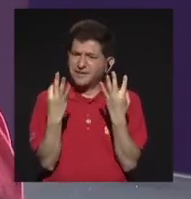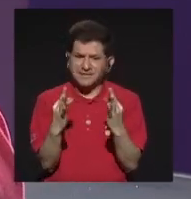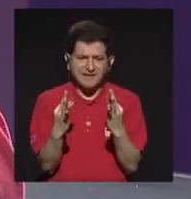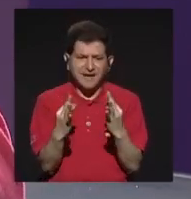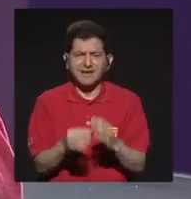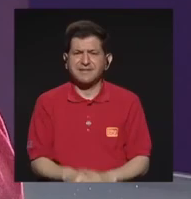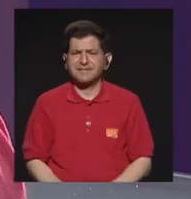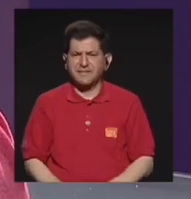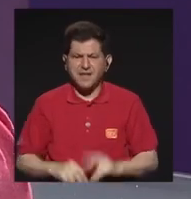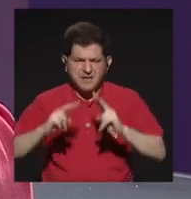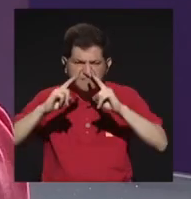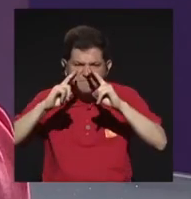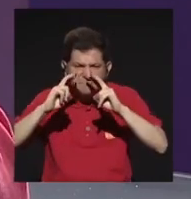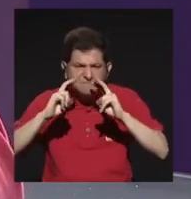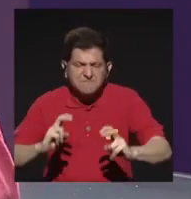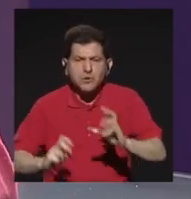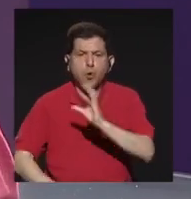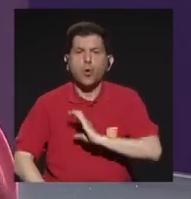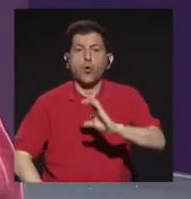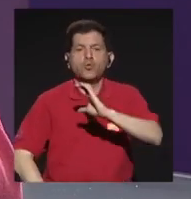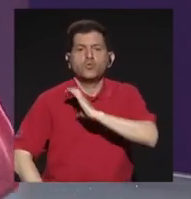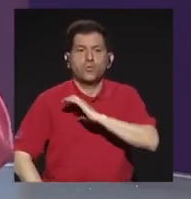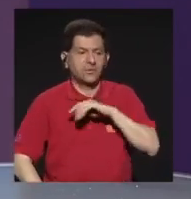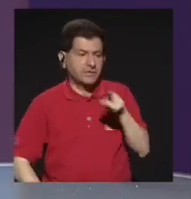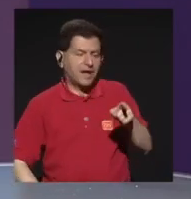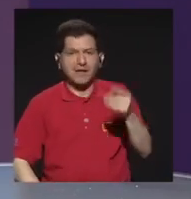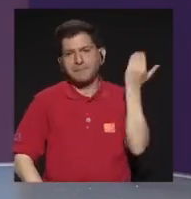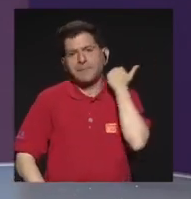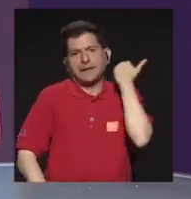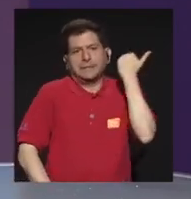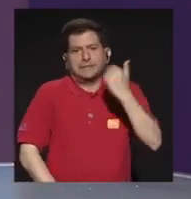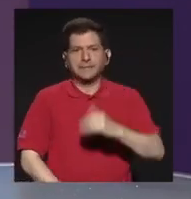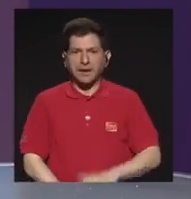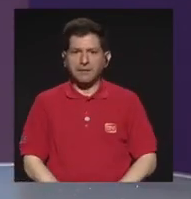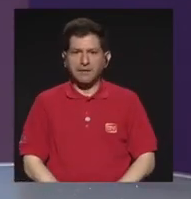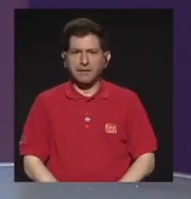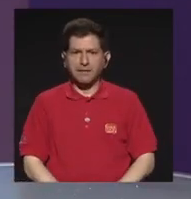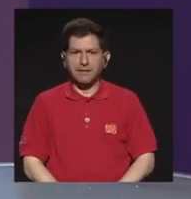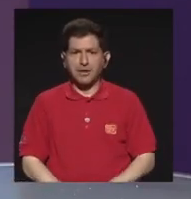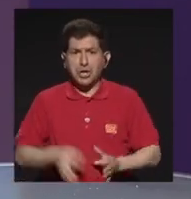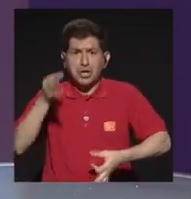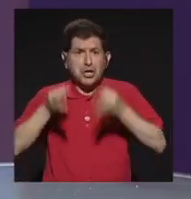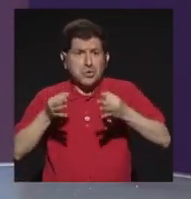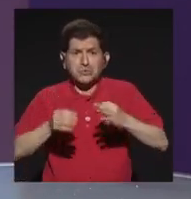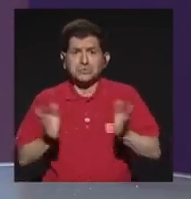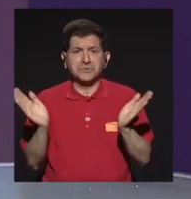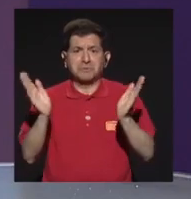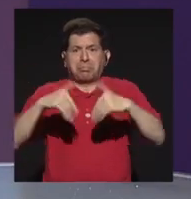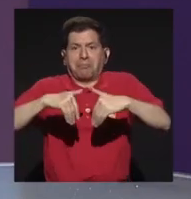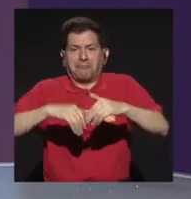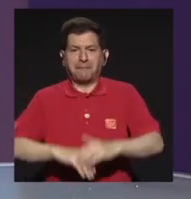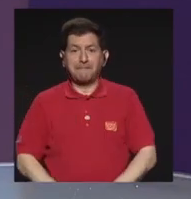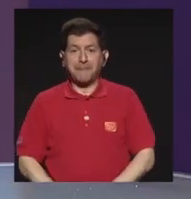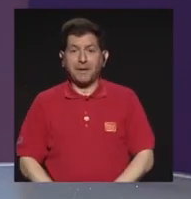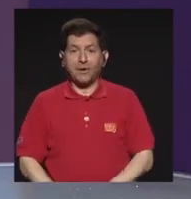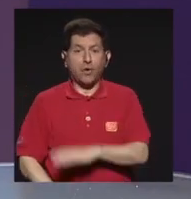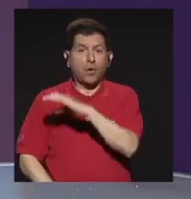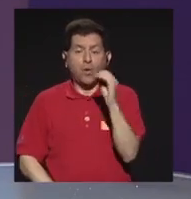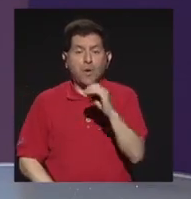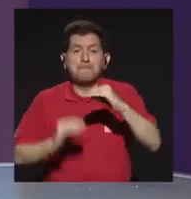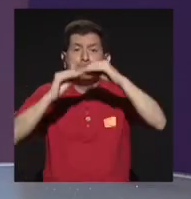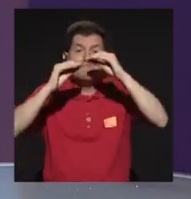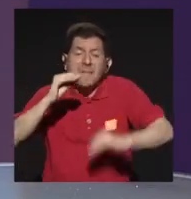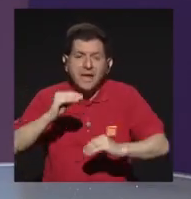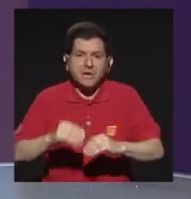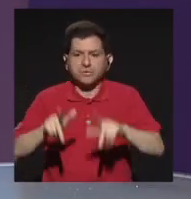a juzgar la conducta de la víctima y queda lejos la justicia y más lejos el